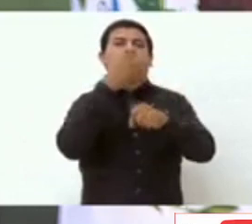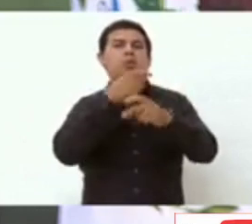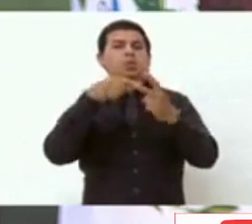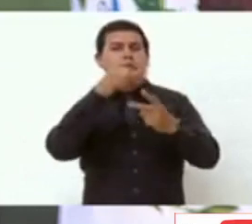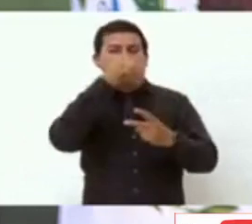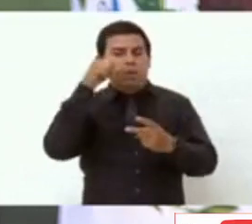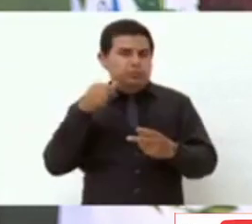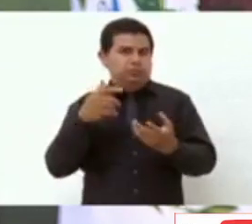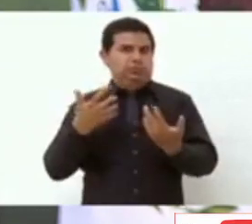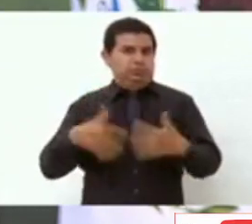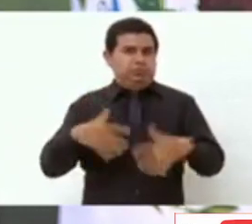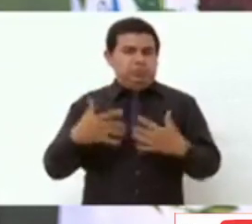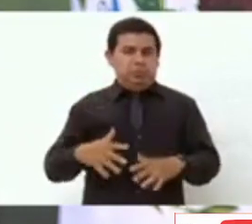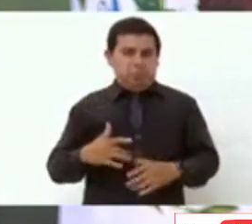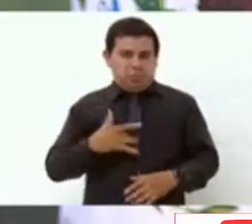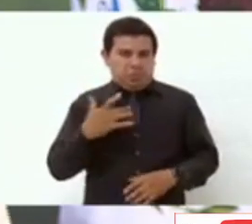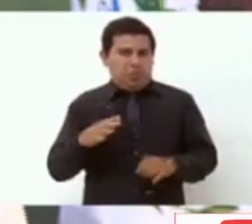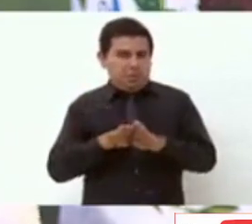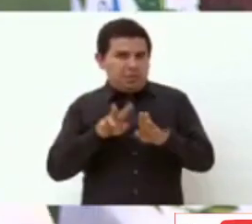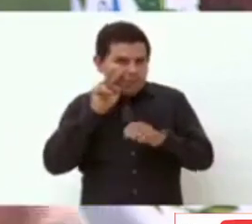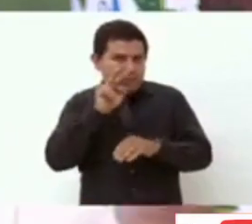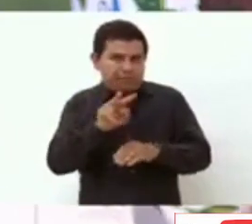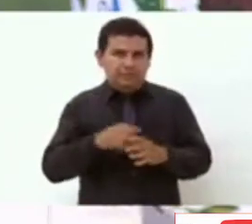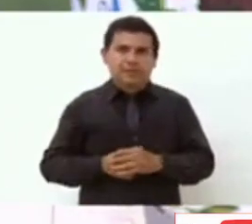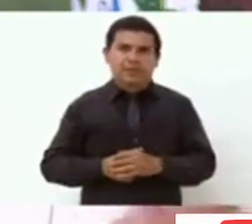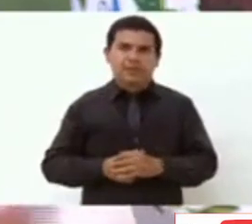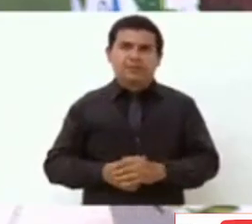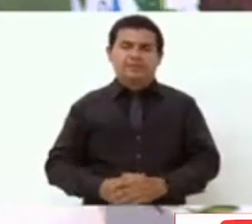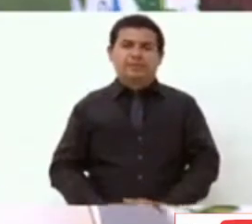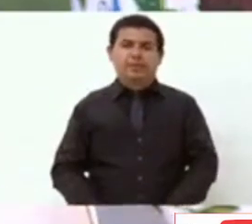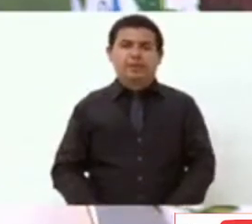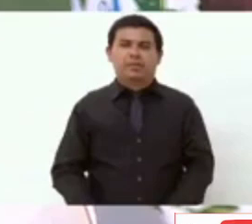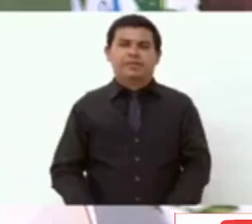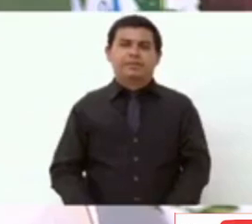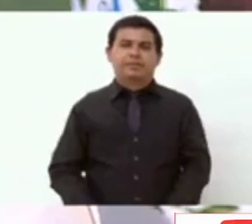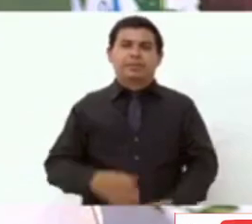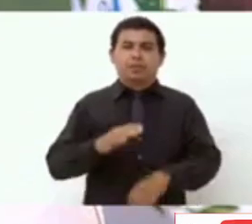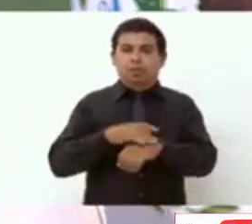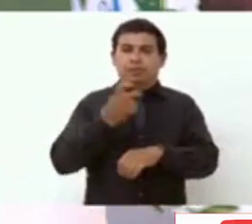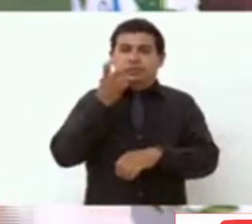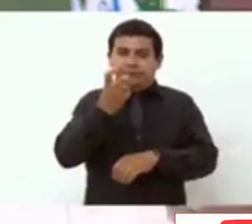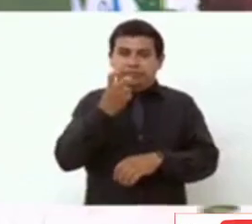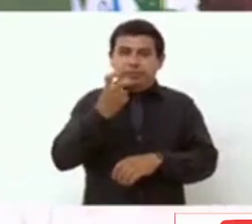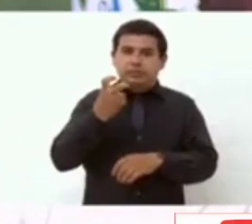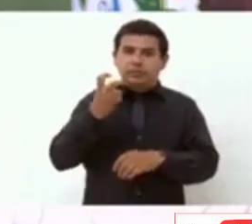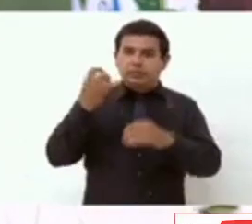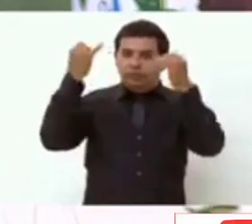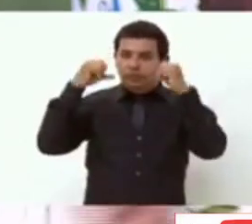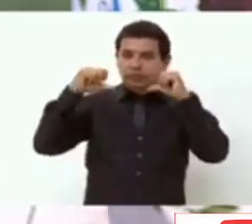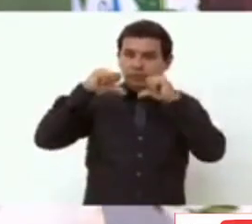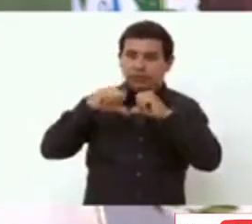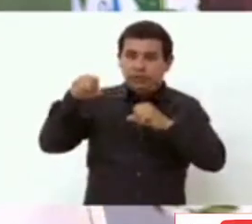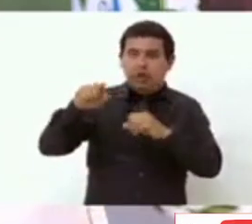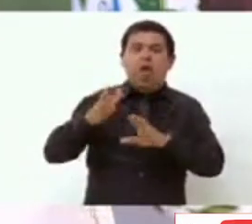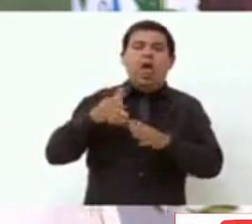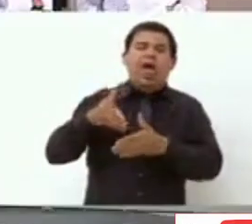de Oaxaca. Bueno, por eso el ramal a Juquila no